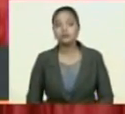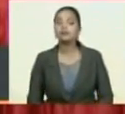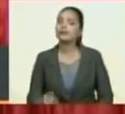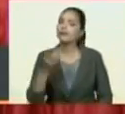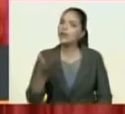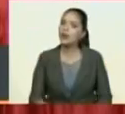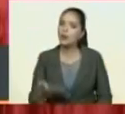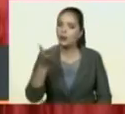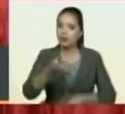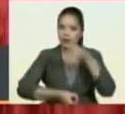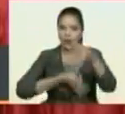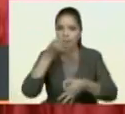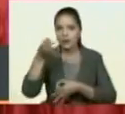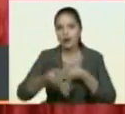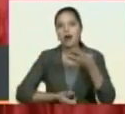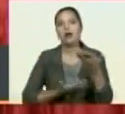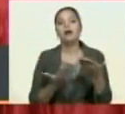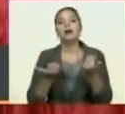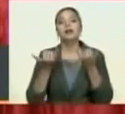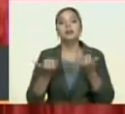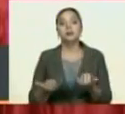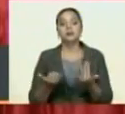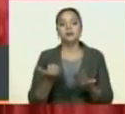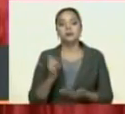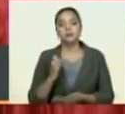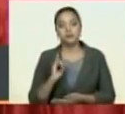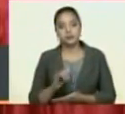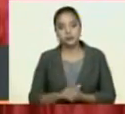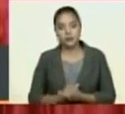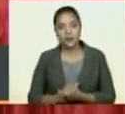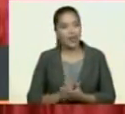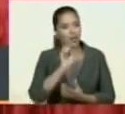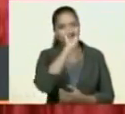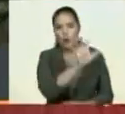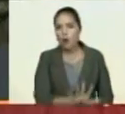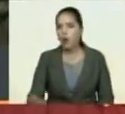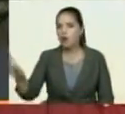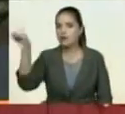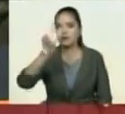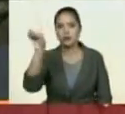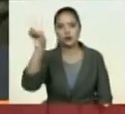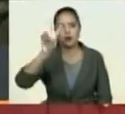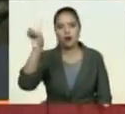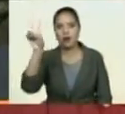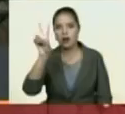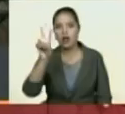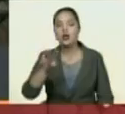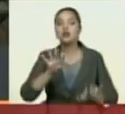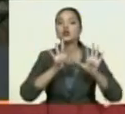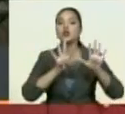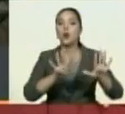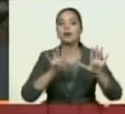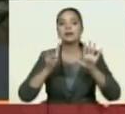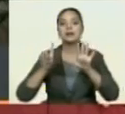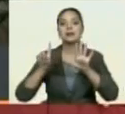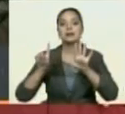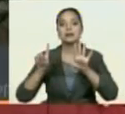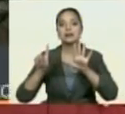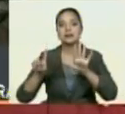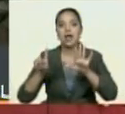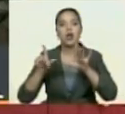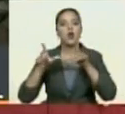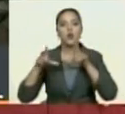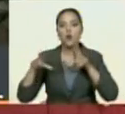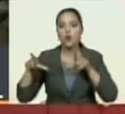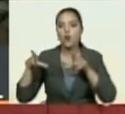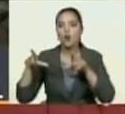destacar que vamos a tener en todo el territorio nacional 96 lugares